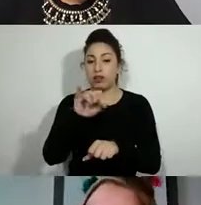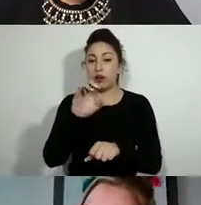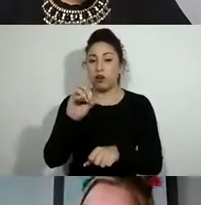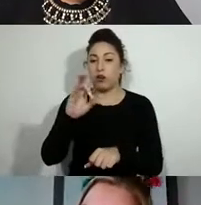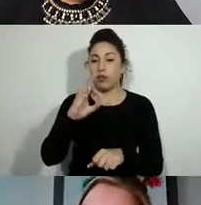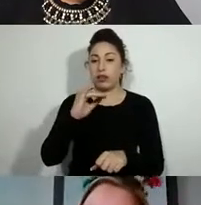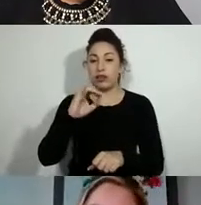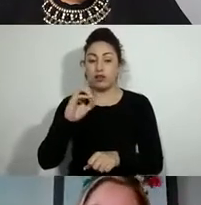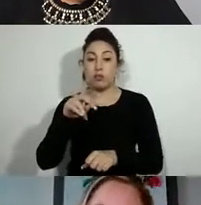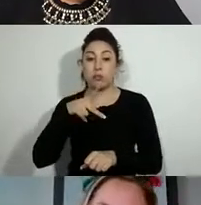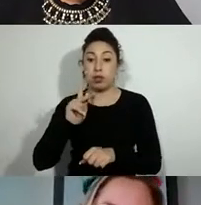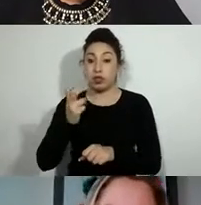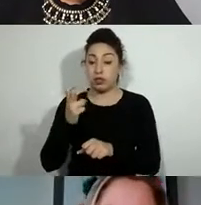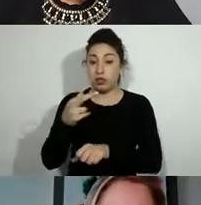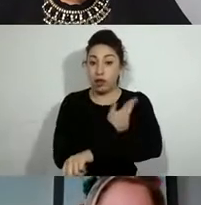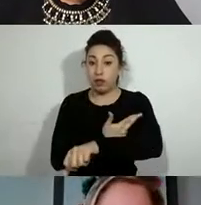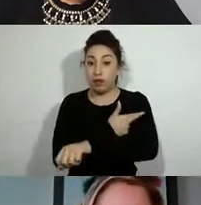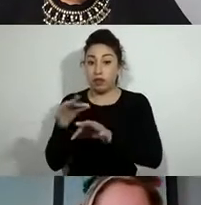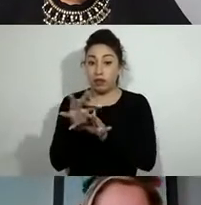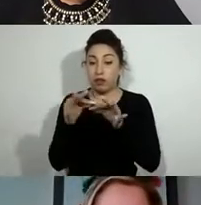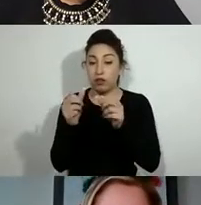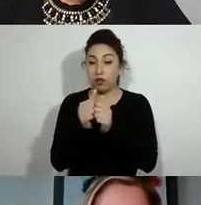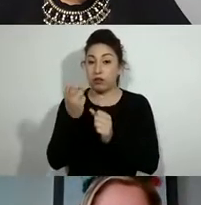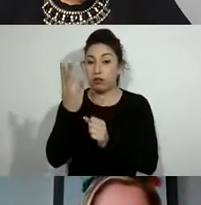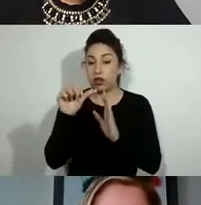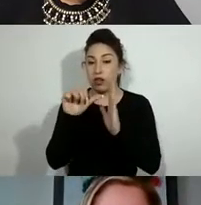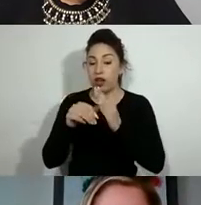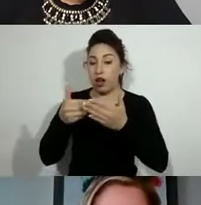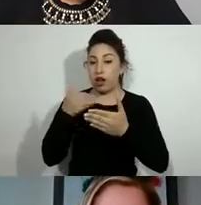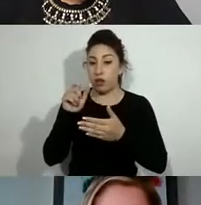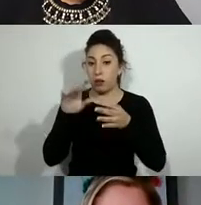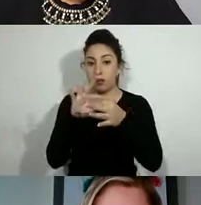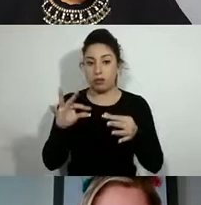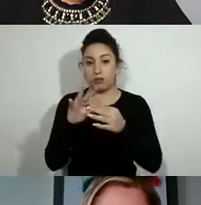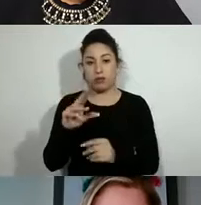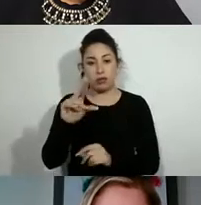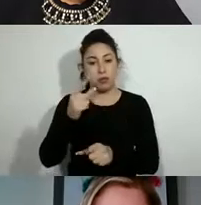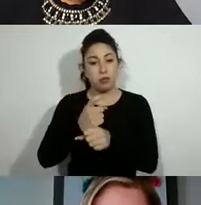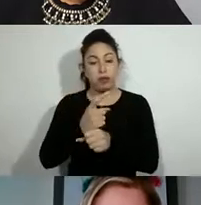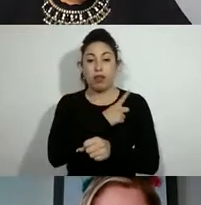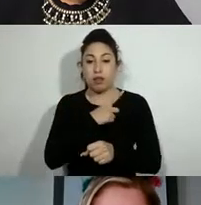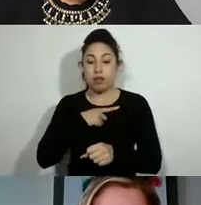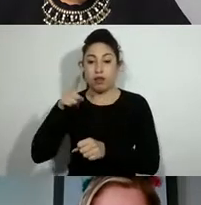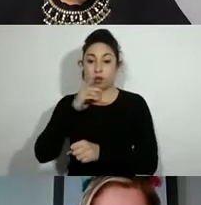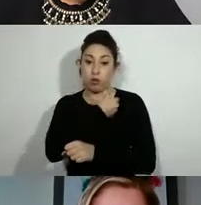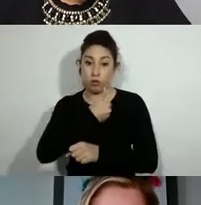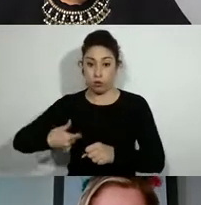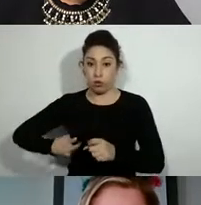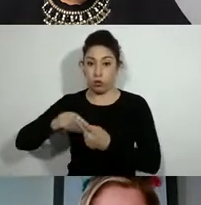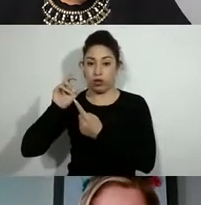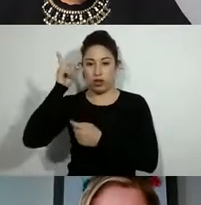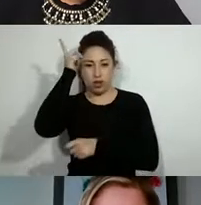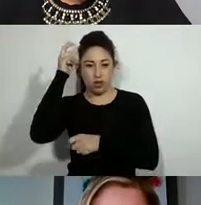tres artículos a los que han dado lectura y a los que he hecho referencia. Se tuvo que haber hecho el turno en una